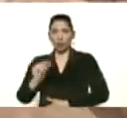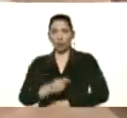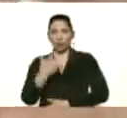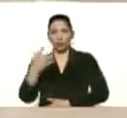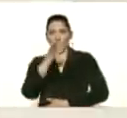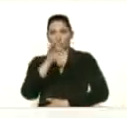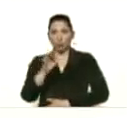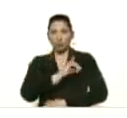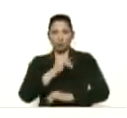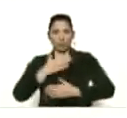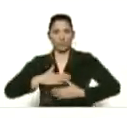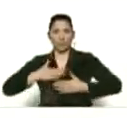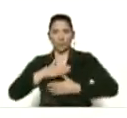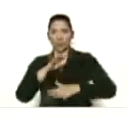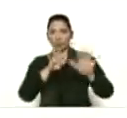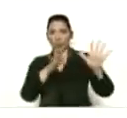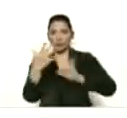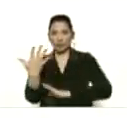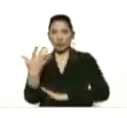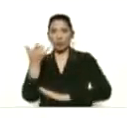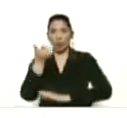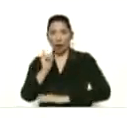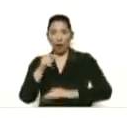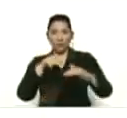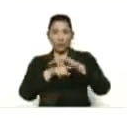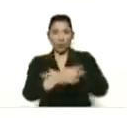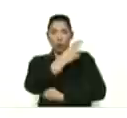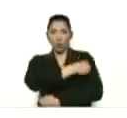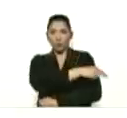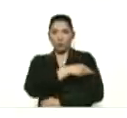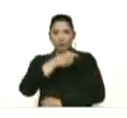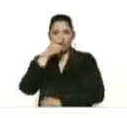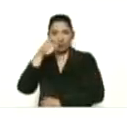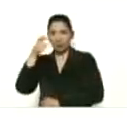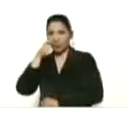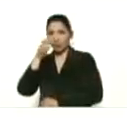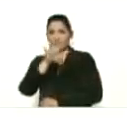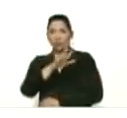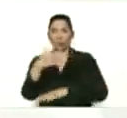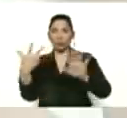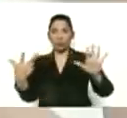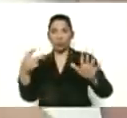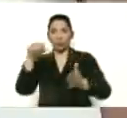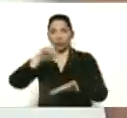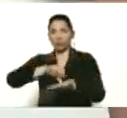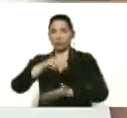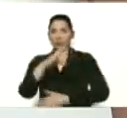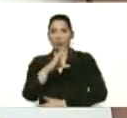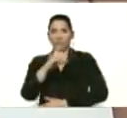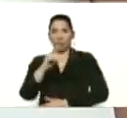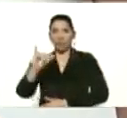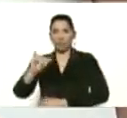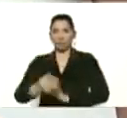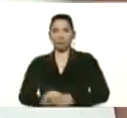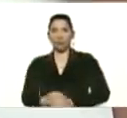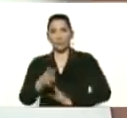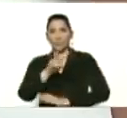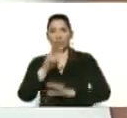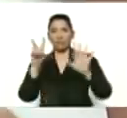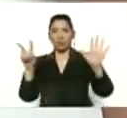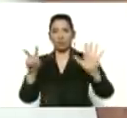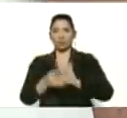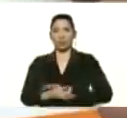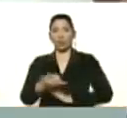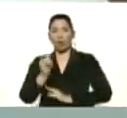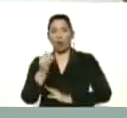40,3%. 95 se encuentran recluidos en hospitales centinela, 58 en centros de diagnóstico integral, 27